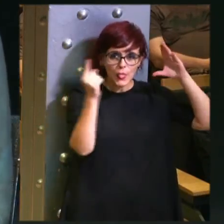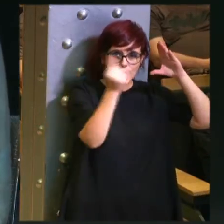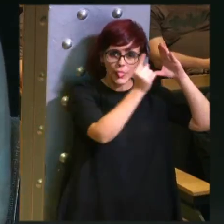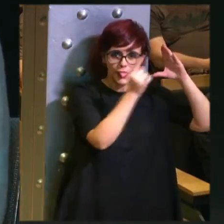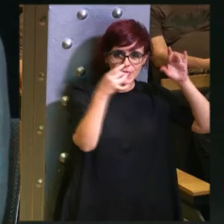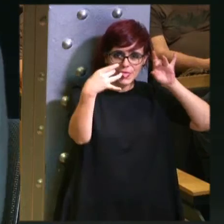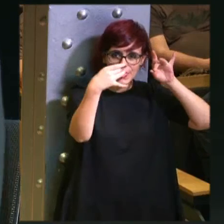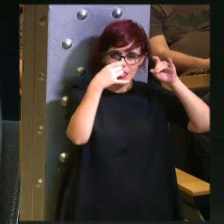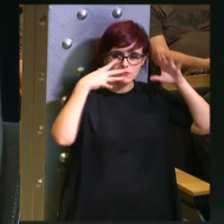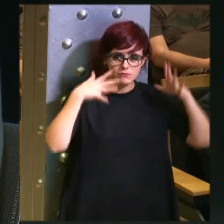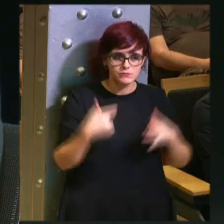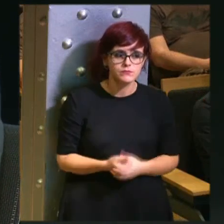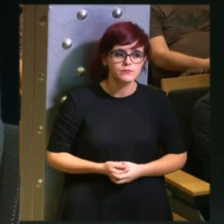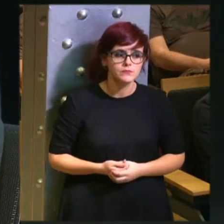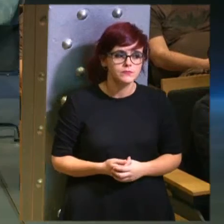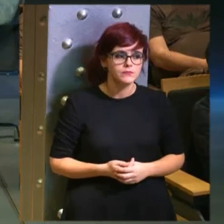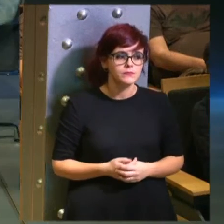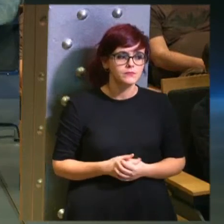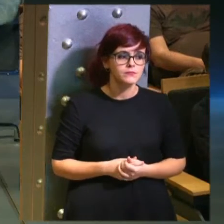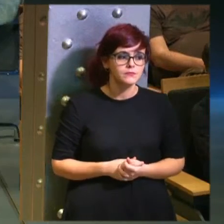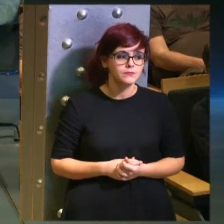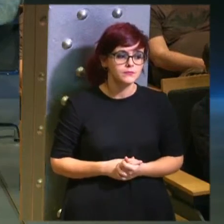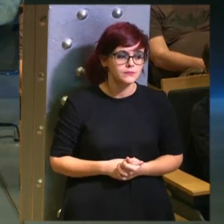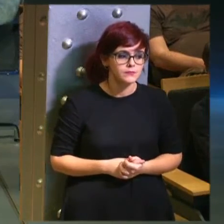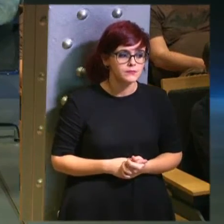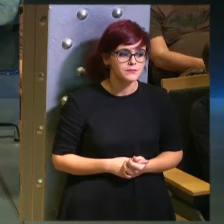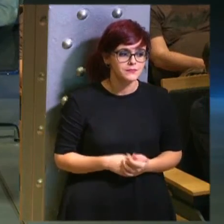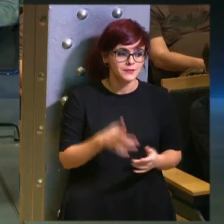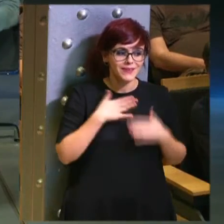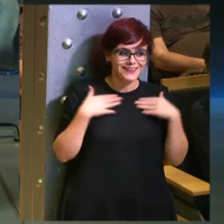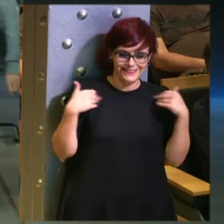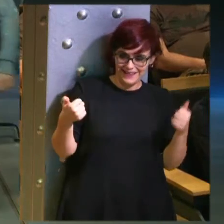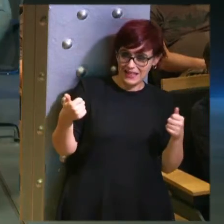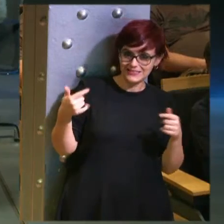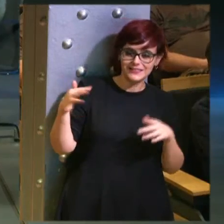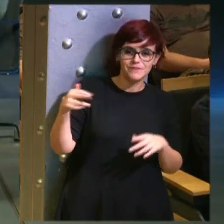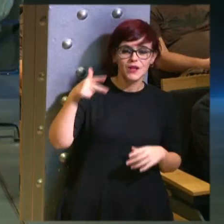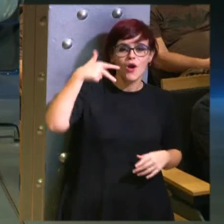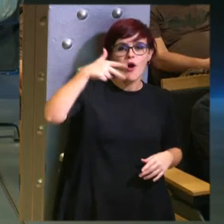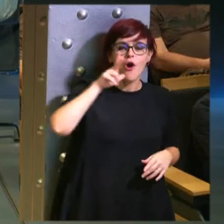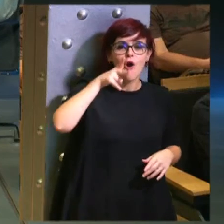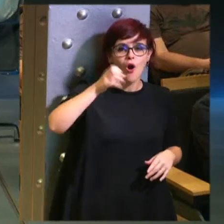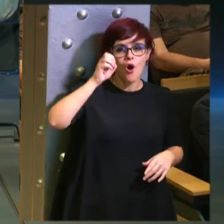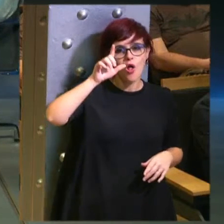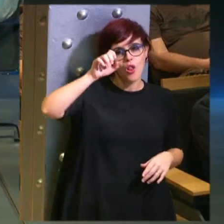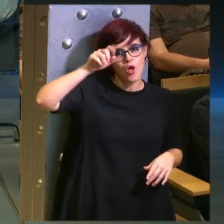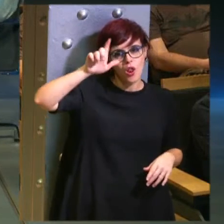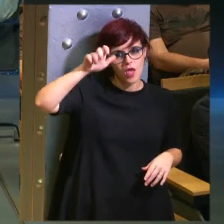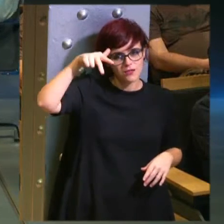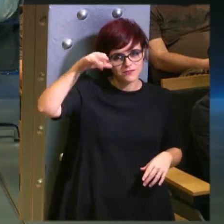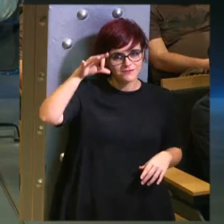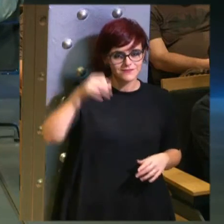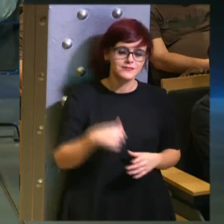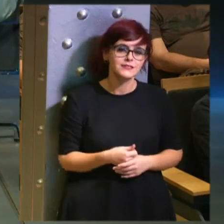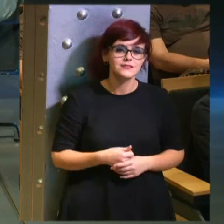¿Vale? No sé si quieres contestar primero. No, como tú quieras. Y ahora los HoloLens, la virtualidad aumentada, ¿cómo es eso? Yo te